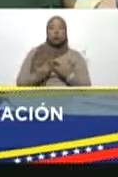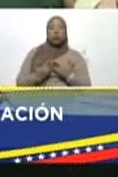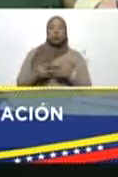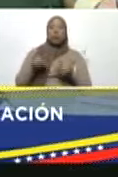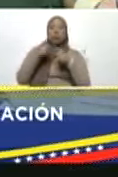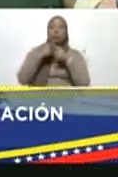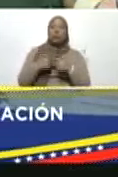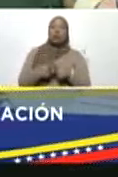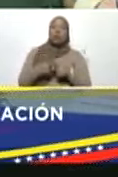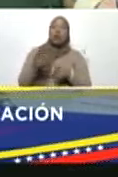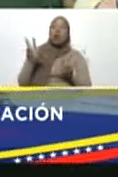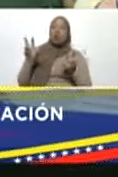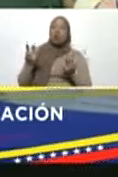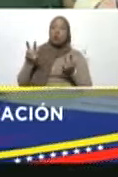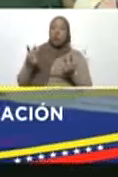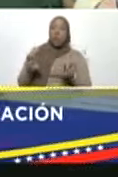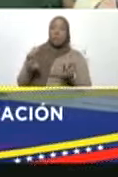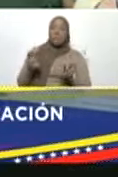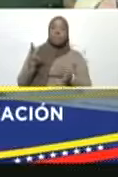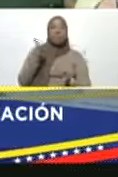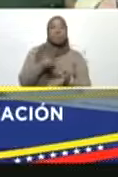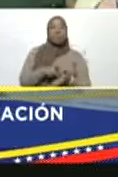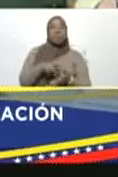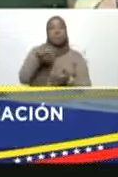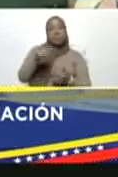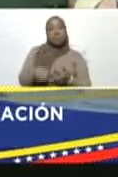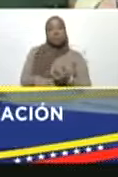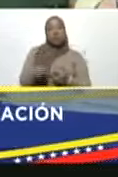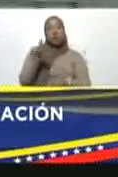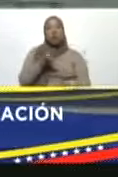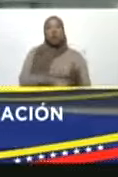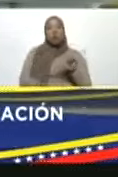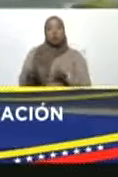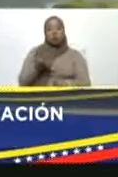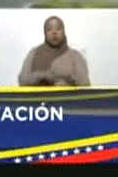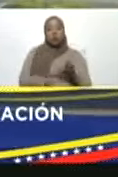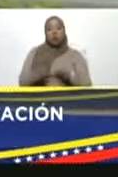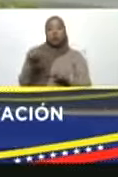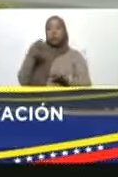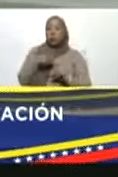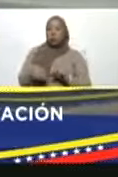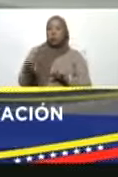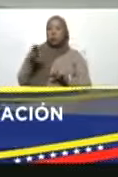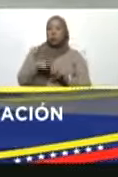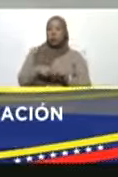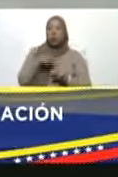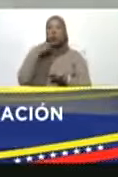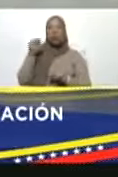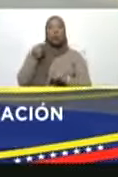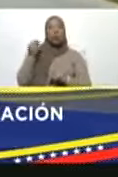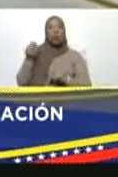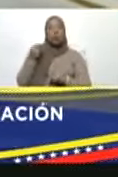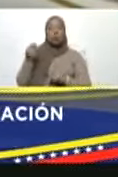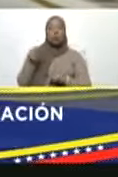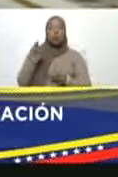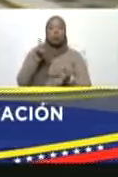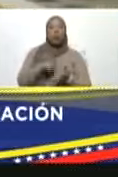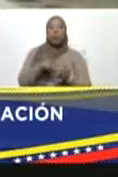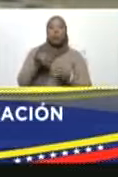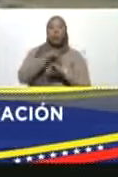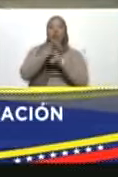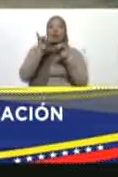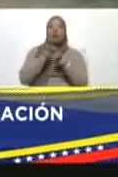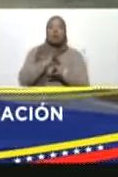totalmente rehabilitadas. Y bueno, estamos aquí en el laboratorio, aquí están los niños, los jóvenes, contentos y